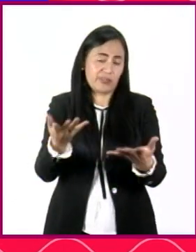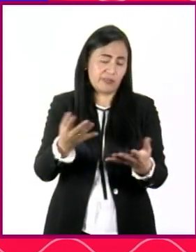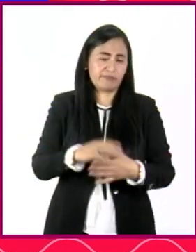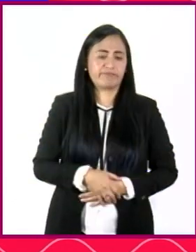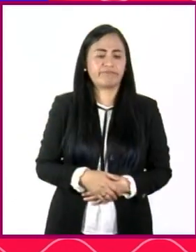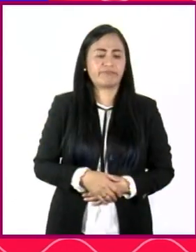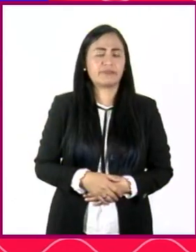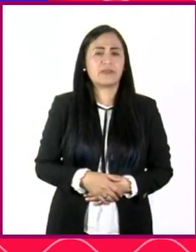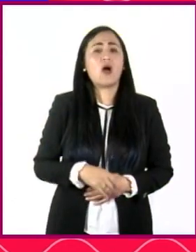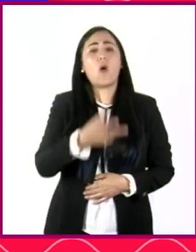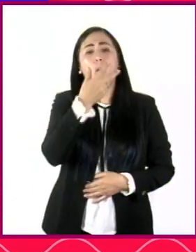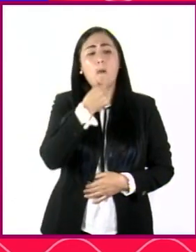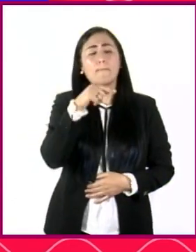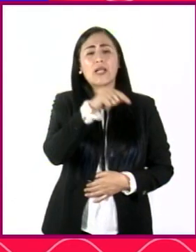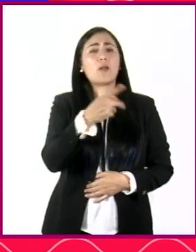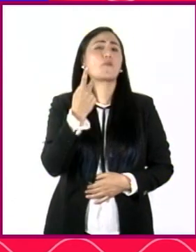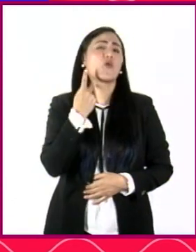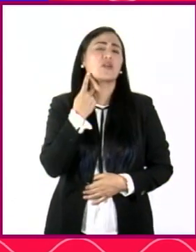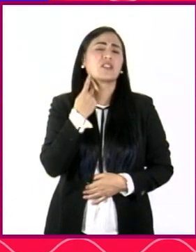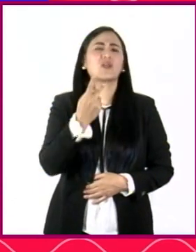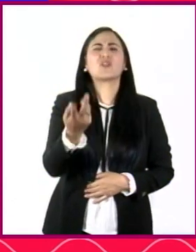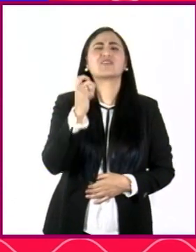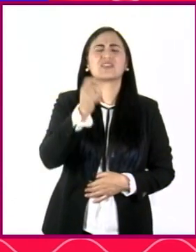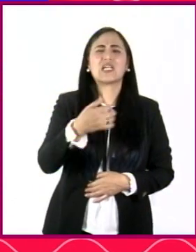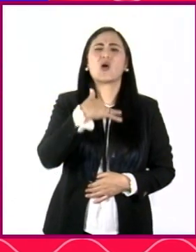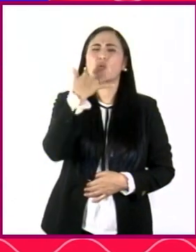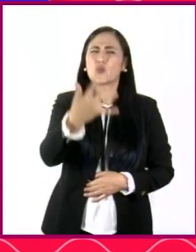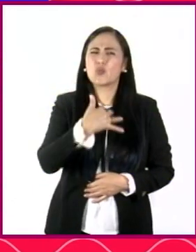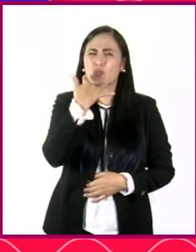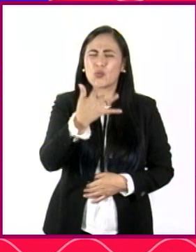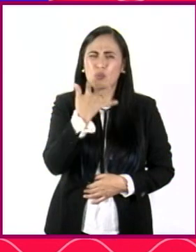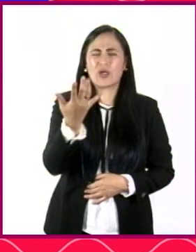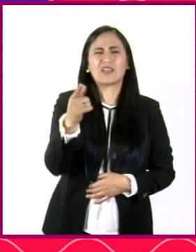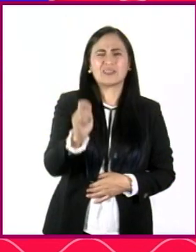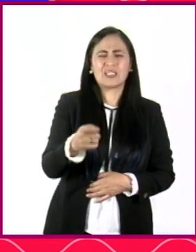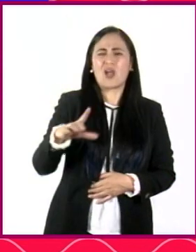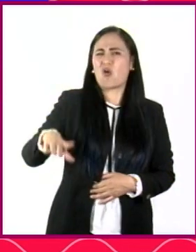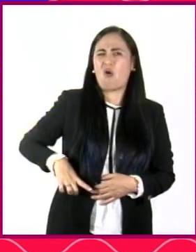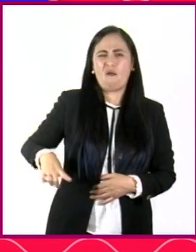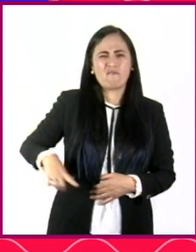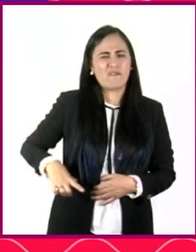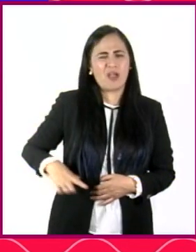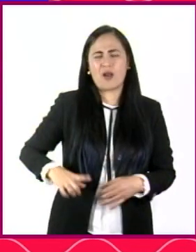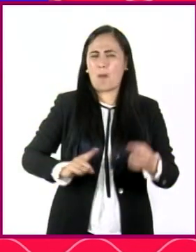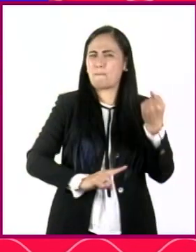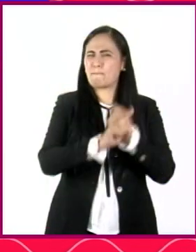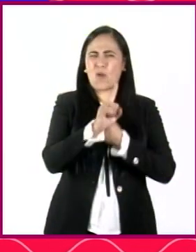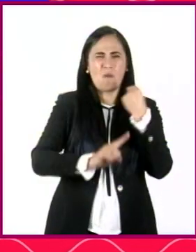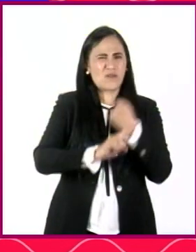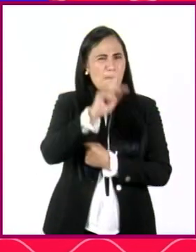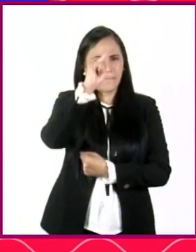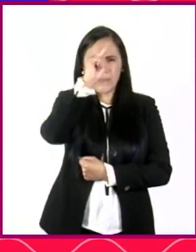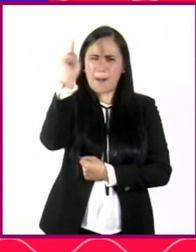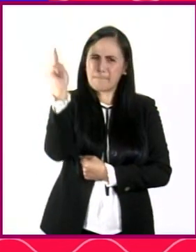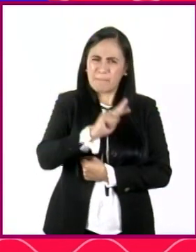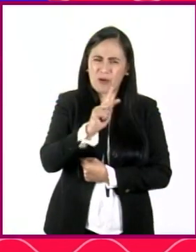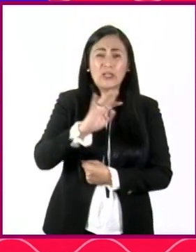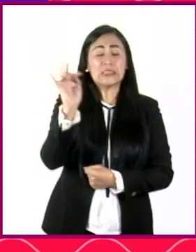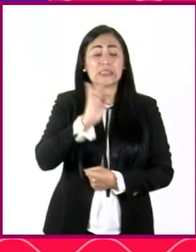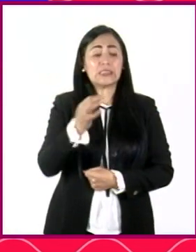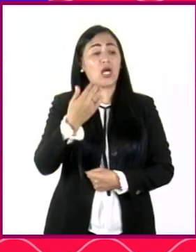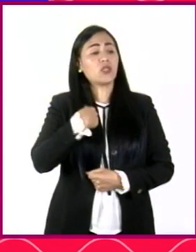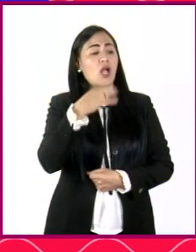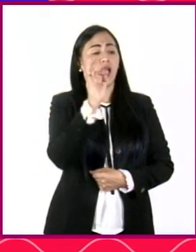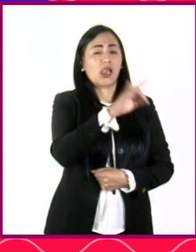la corrupción también puede asociarse a crisis de gobernabilidad, ya que una práctica malévola de la compra de